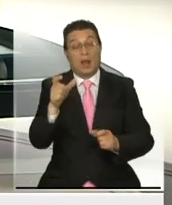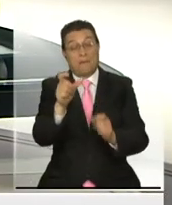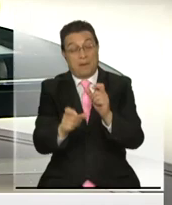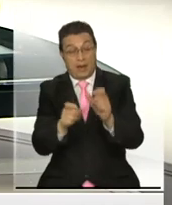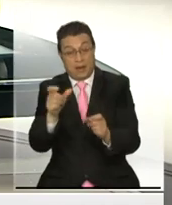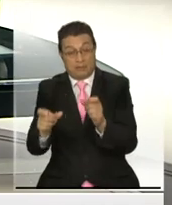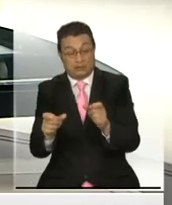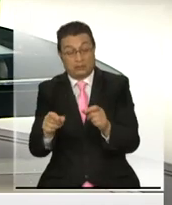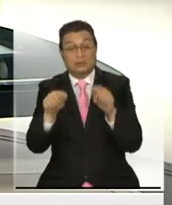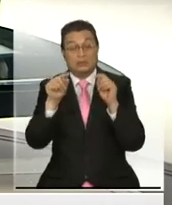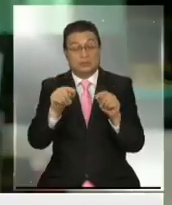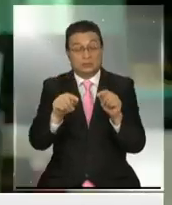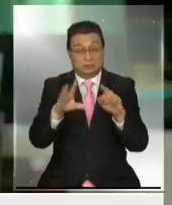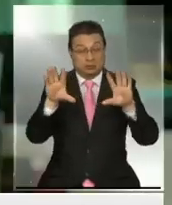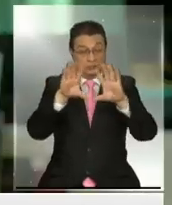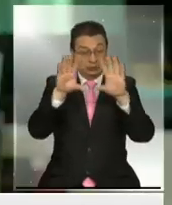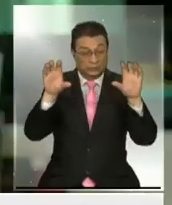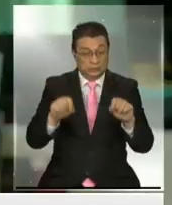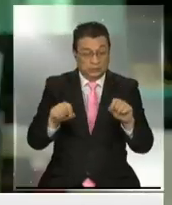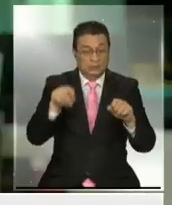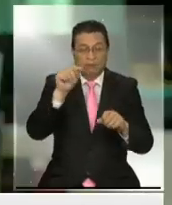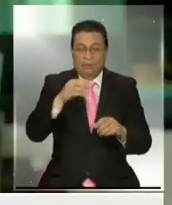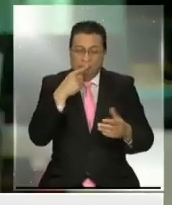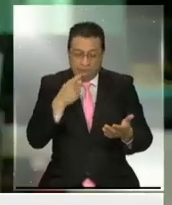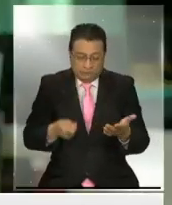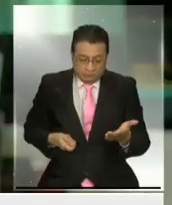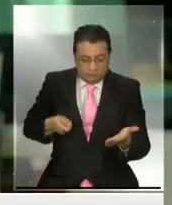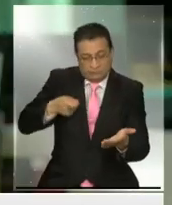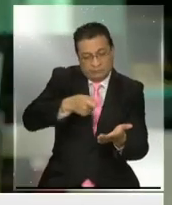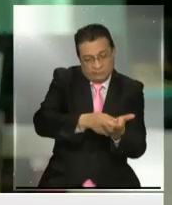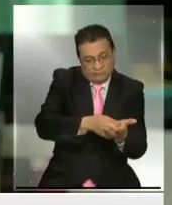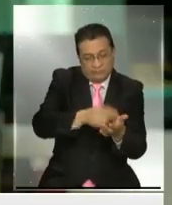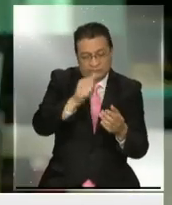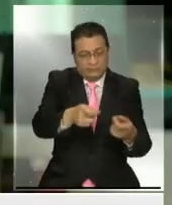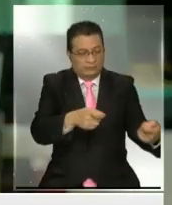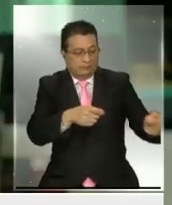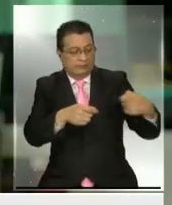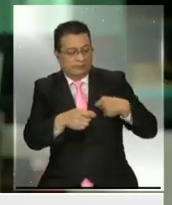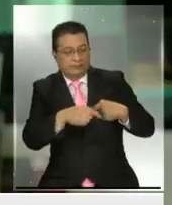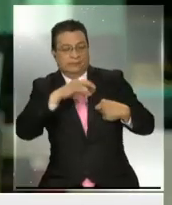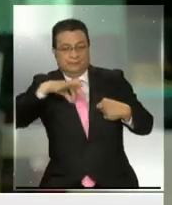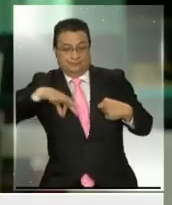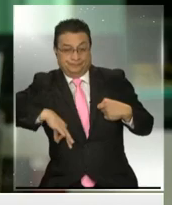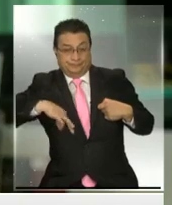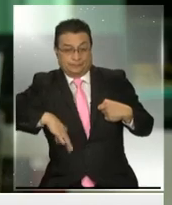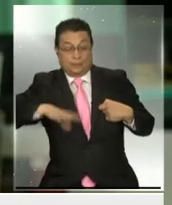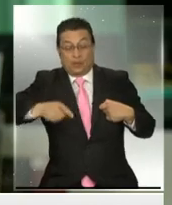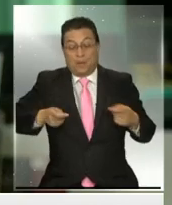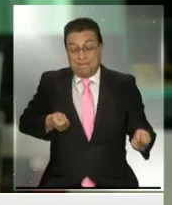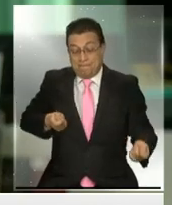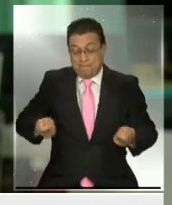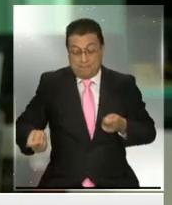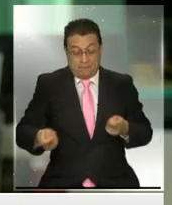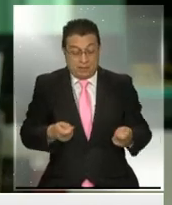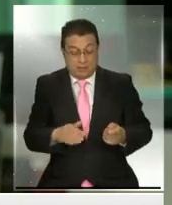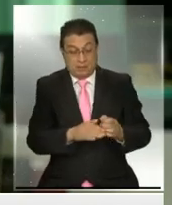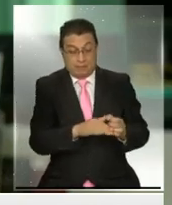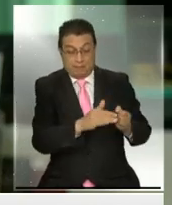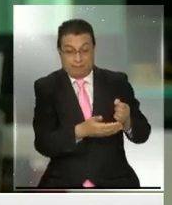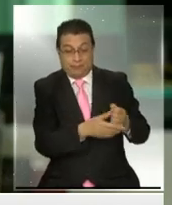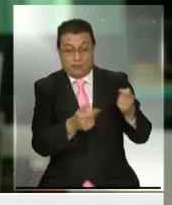personas que están en el sistema sea aportando o sea los que están recibiendo pensiones como del manejo de los recursos que se manejan